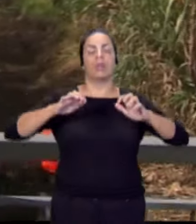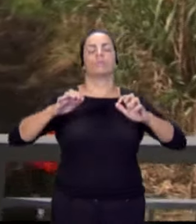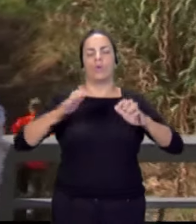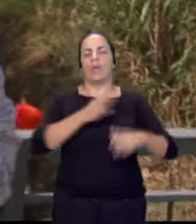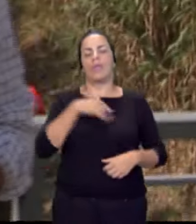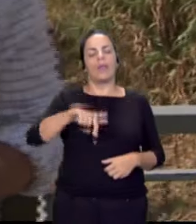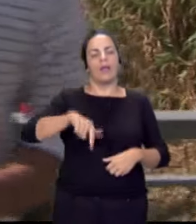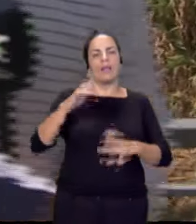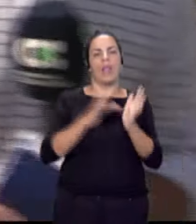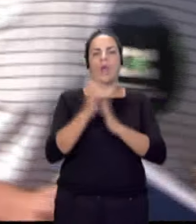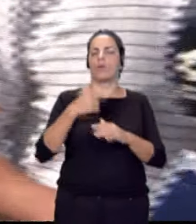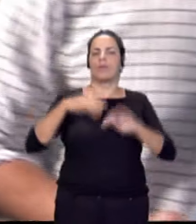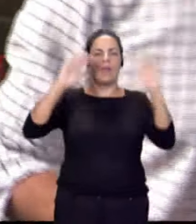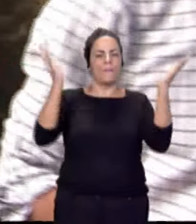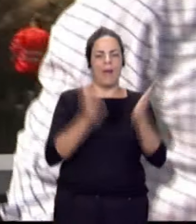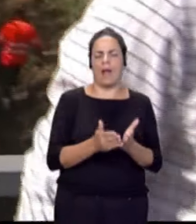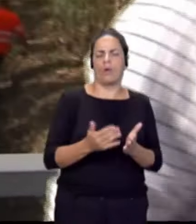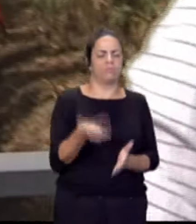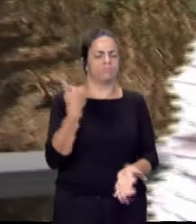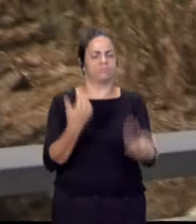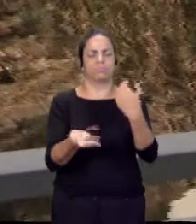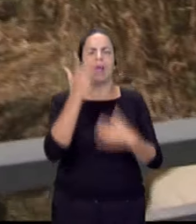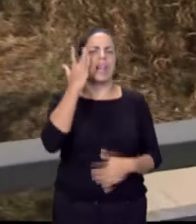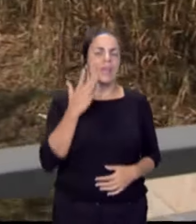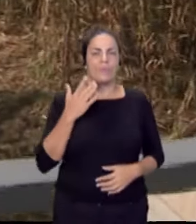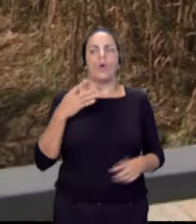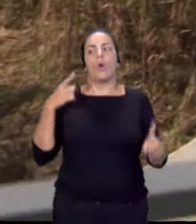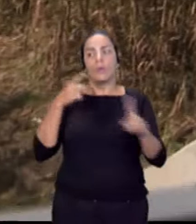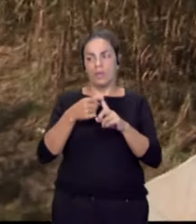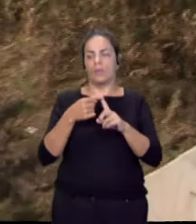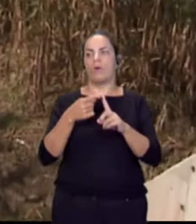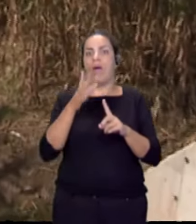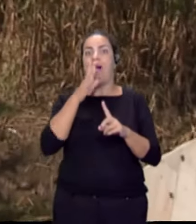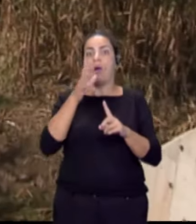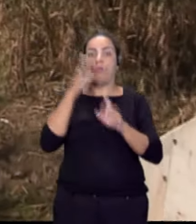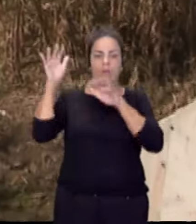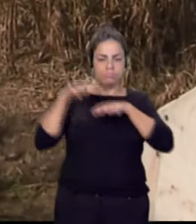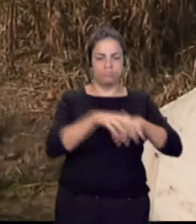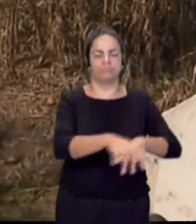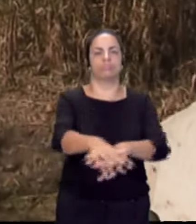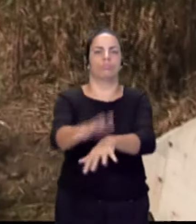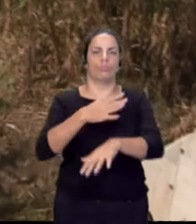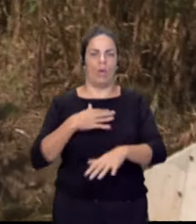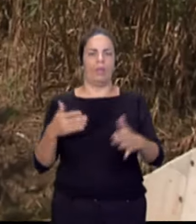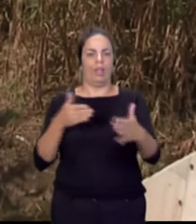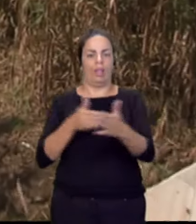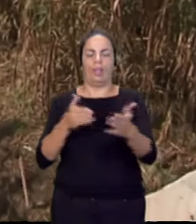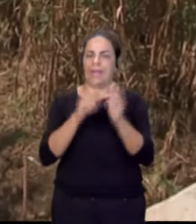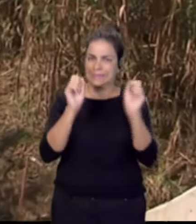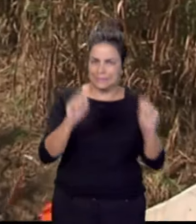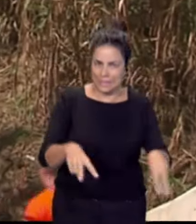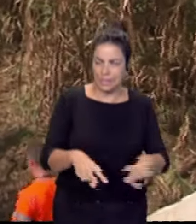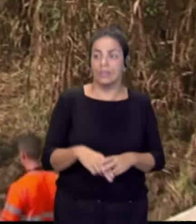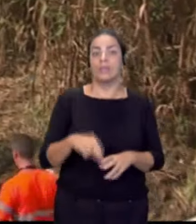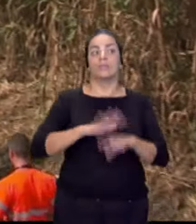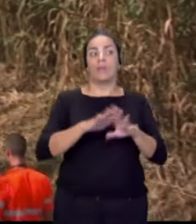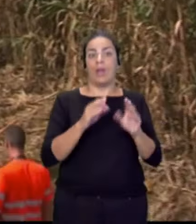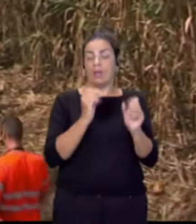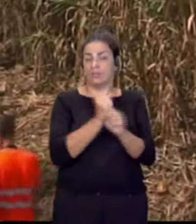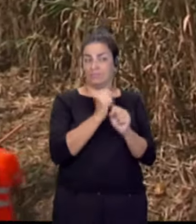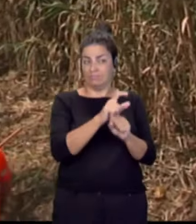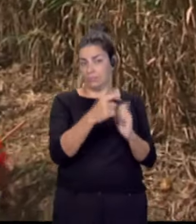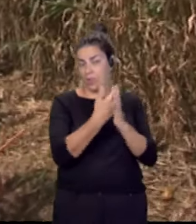barrancos libres de cualquier complicación que pueda haber para obstruir el agua que corra por esos barrancos. Para explicarnos los detalles de esta operación, que no